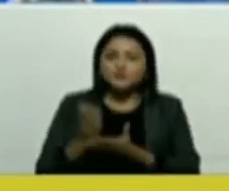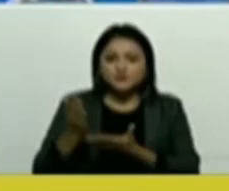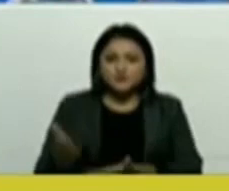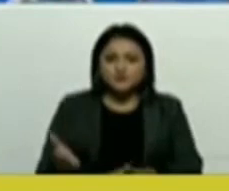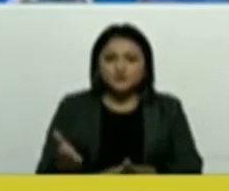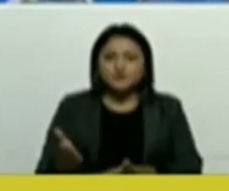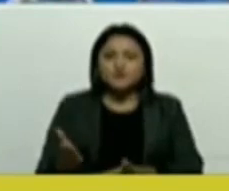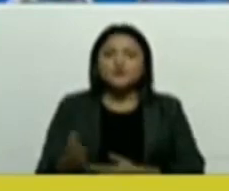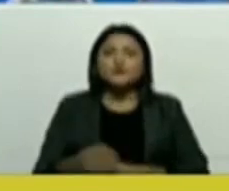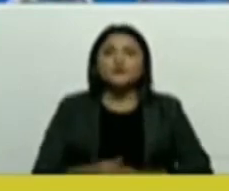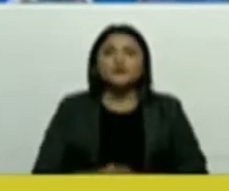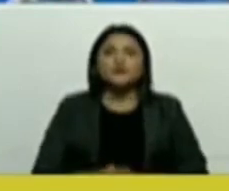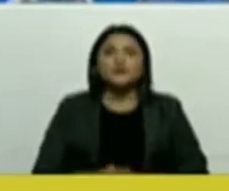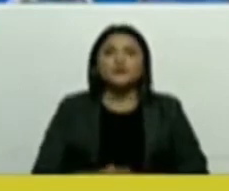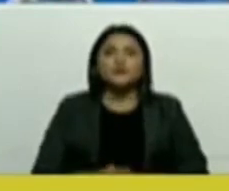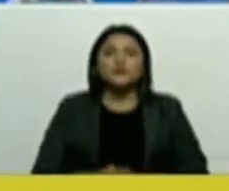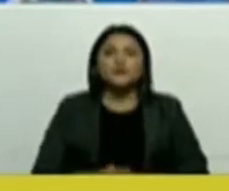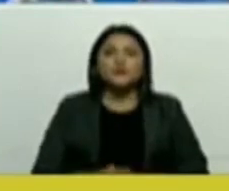camaradas,